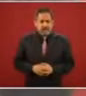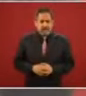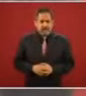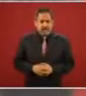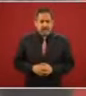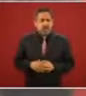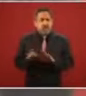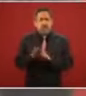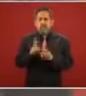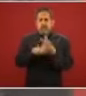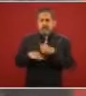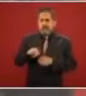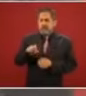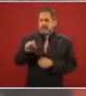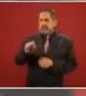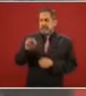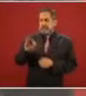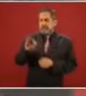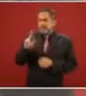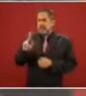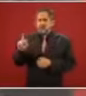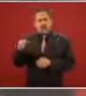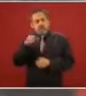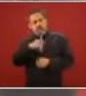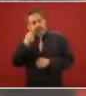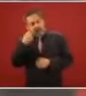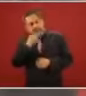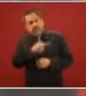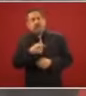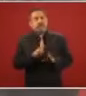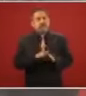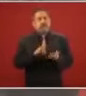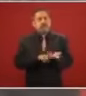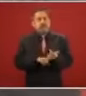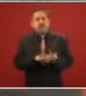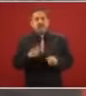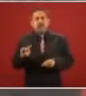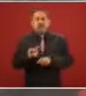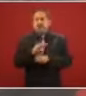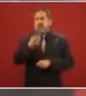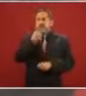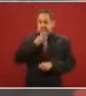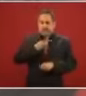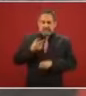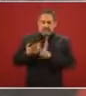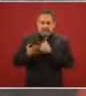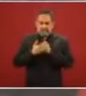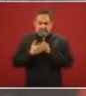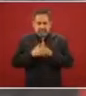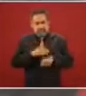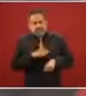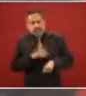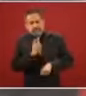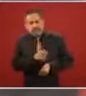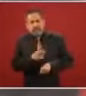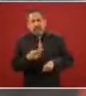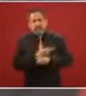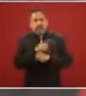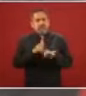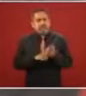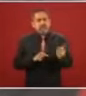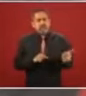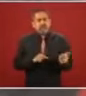la secretaria de la Función Pública y ella nos va a decir en qué estado se encuentra